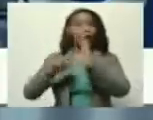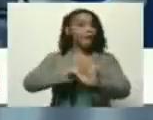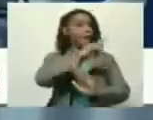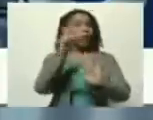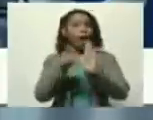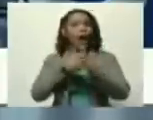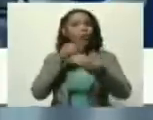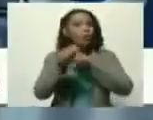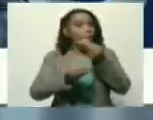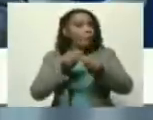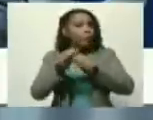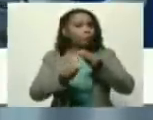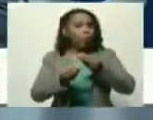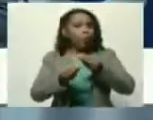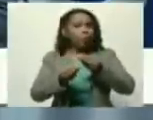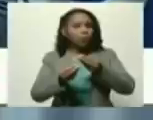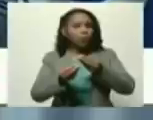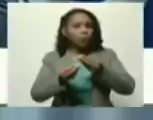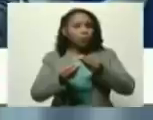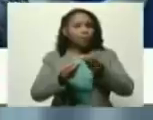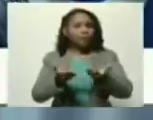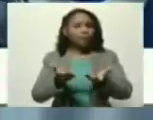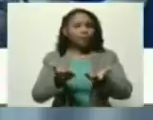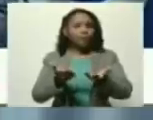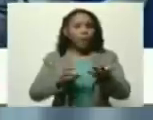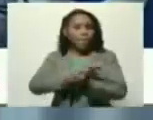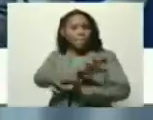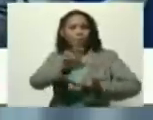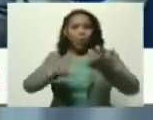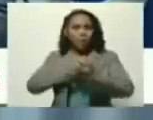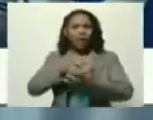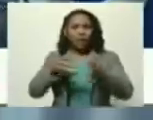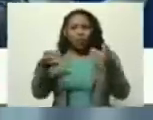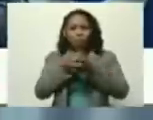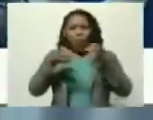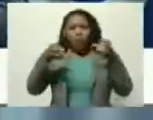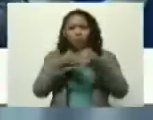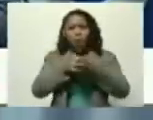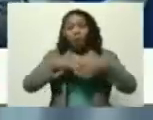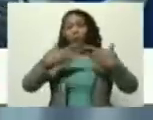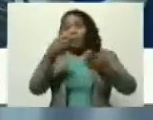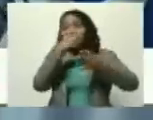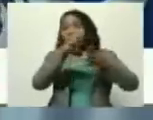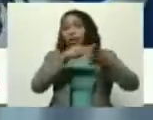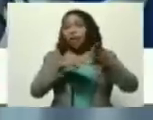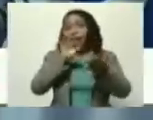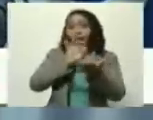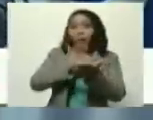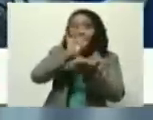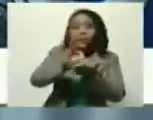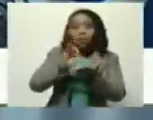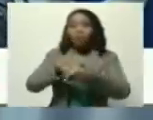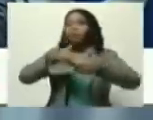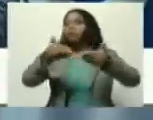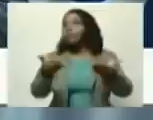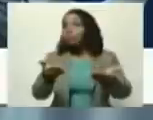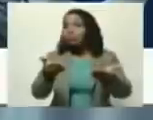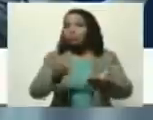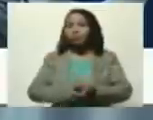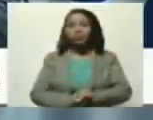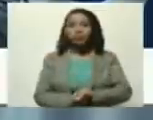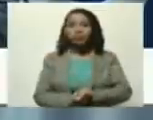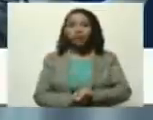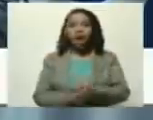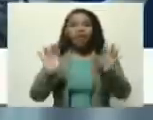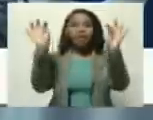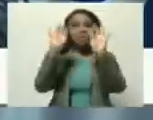es la devastación, la vandalización de material estratégico que, por la